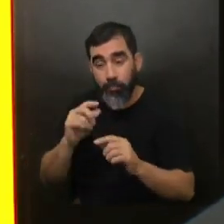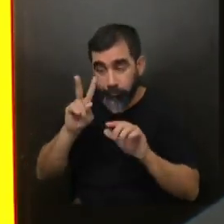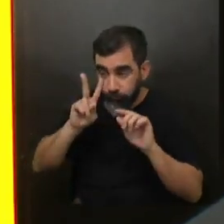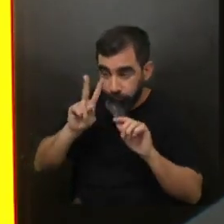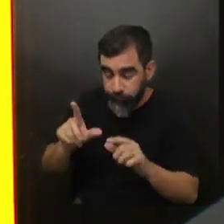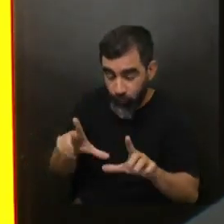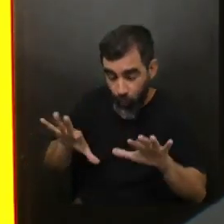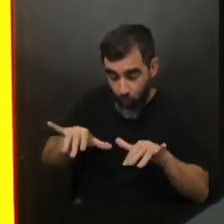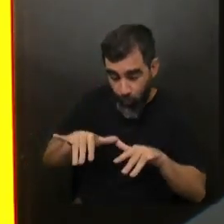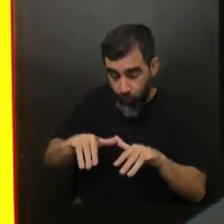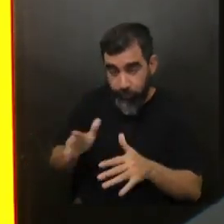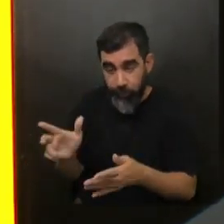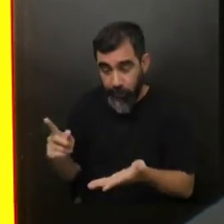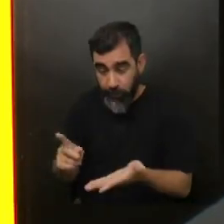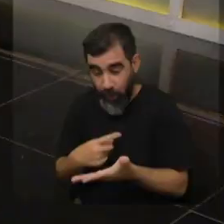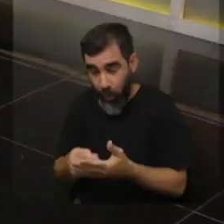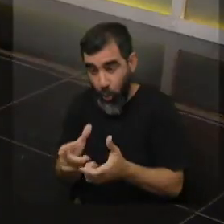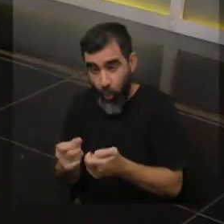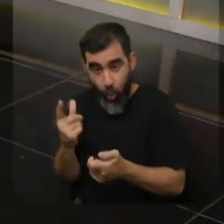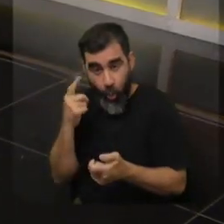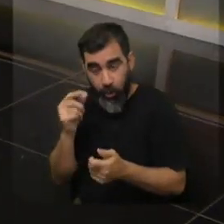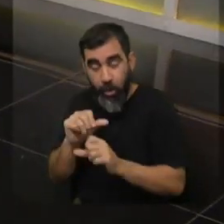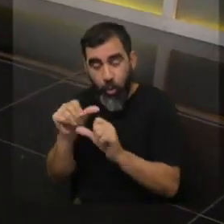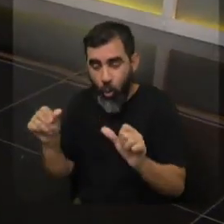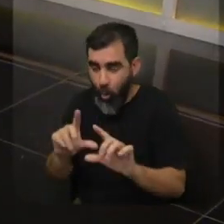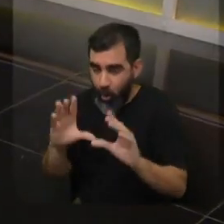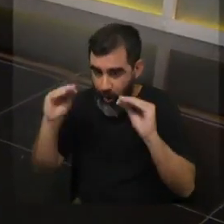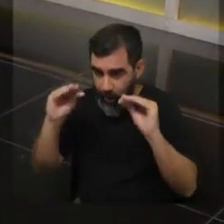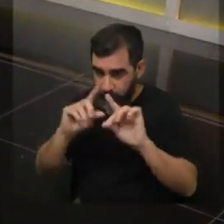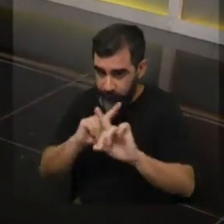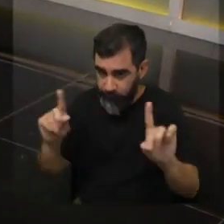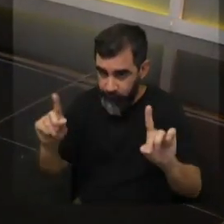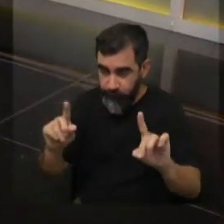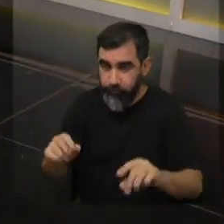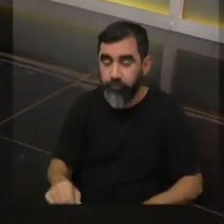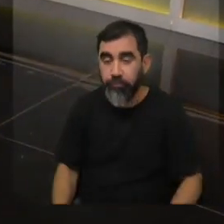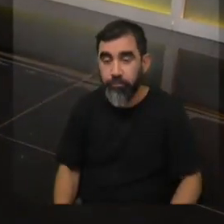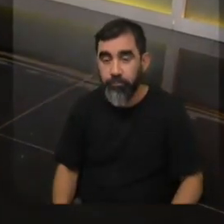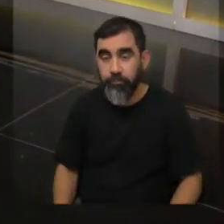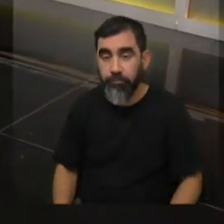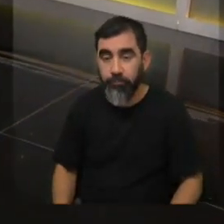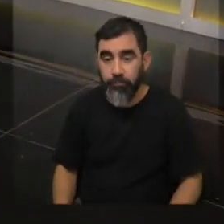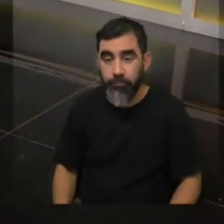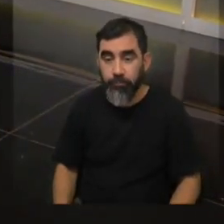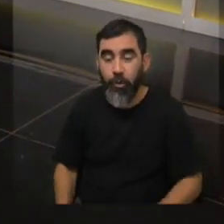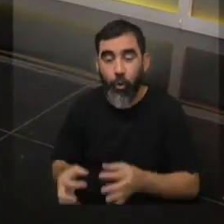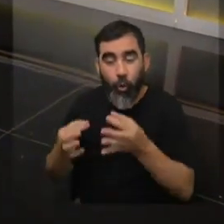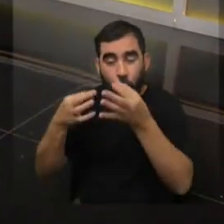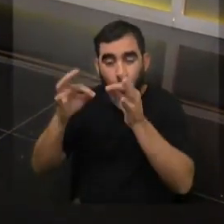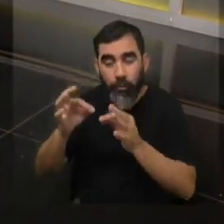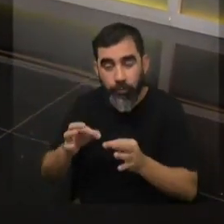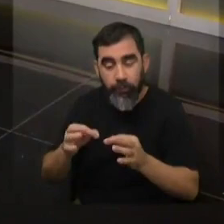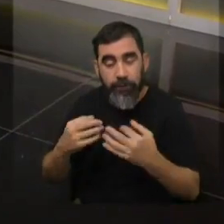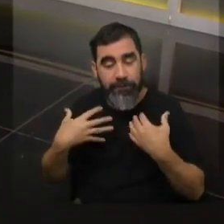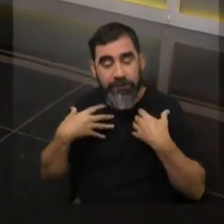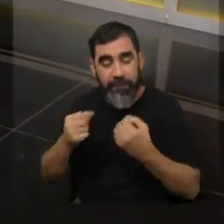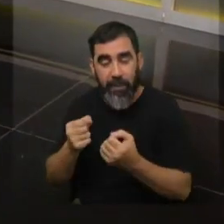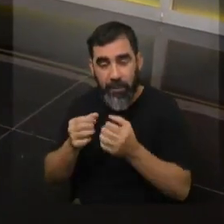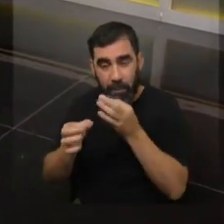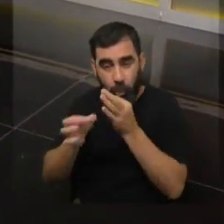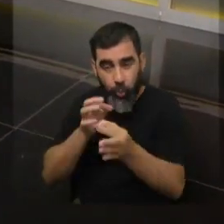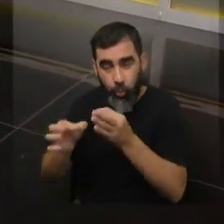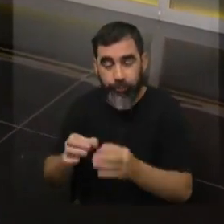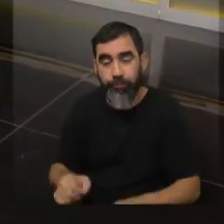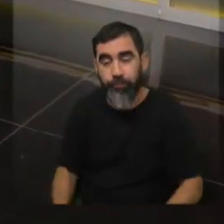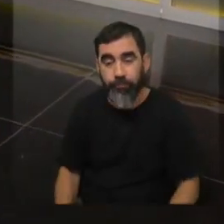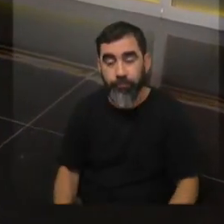la computadora, frente a las pantallas, no hacemos tanto. Y nos daba algunos tips de salud, digamos, ¿no? Que